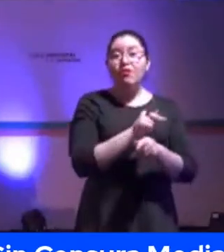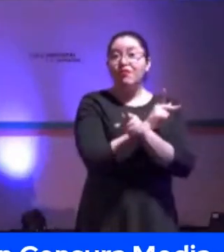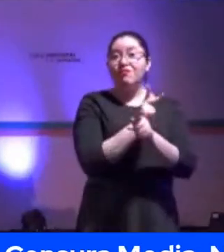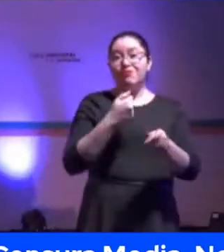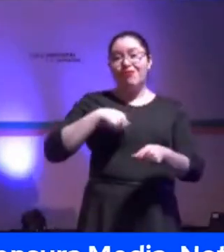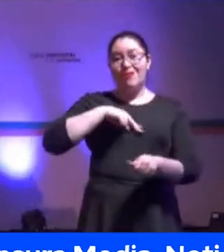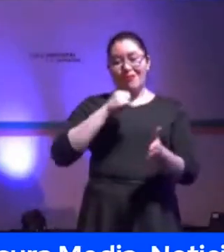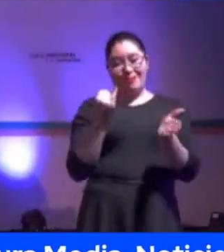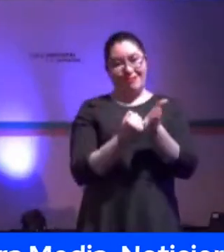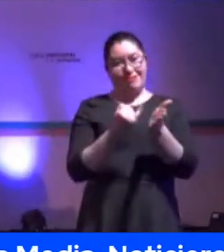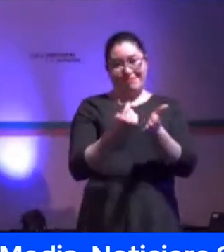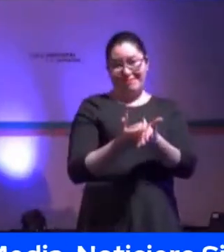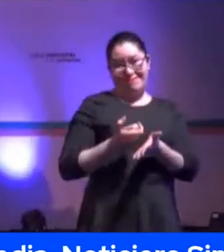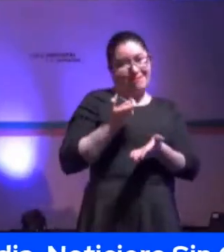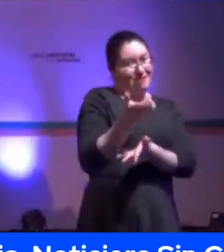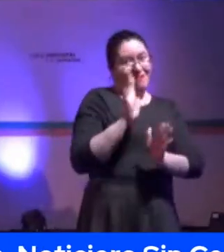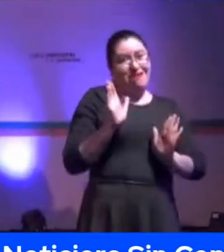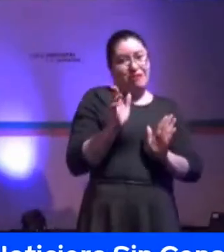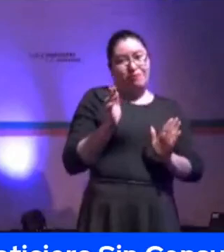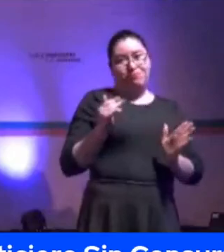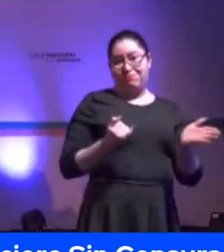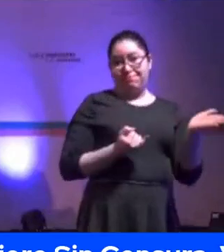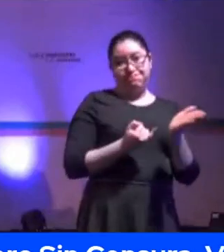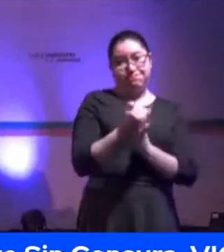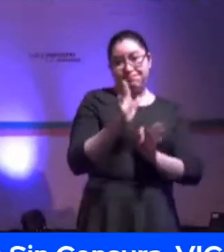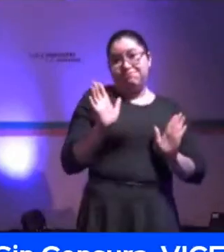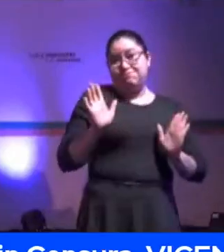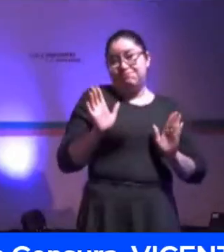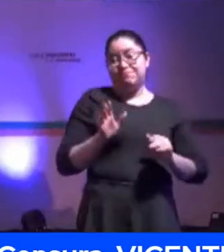todos nosotros, para empezar.